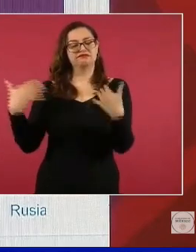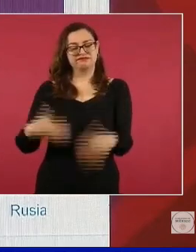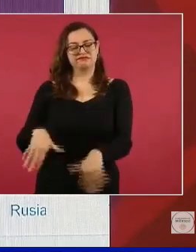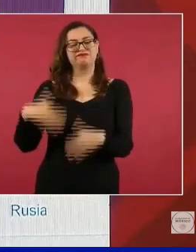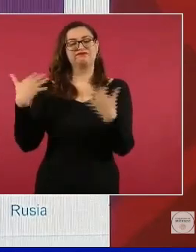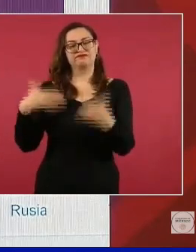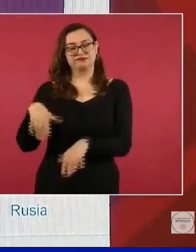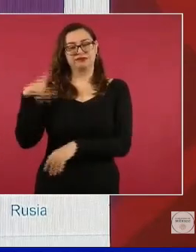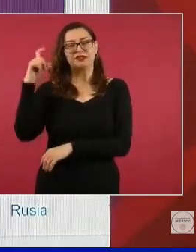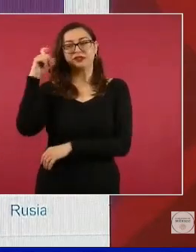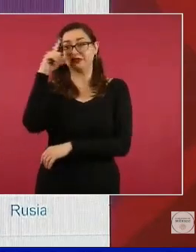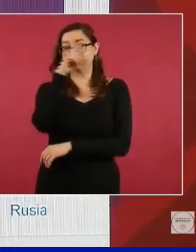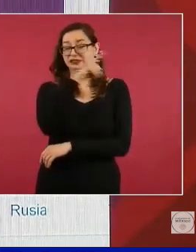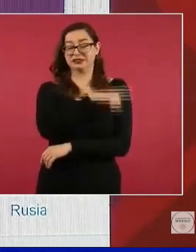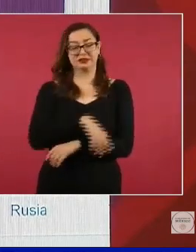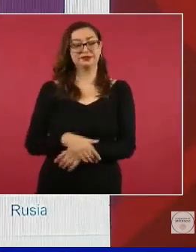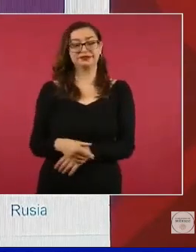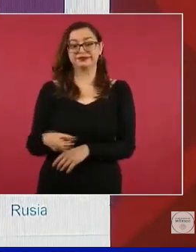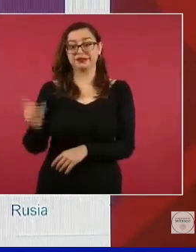por la guerra.